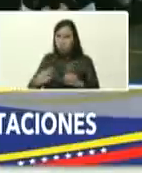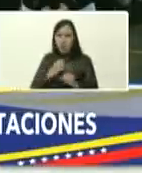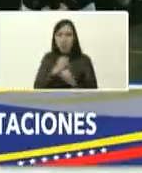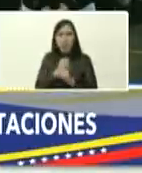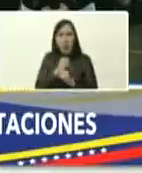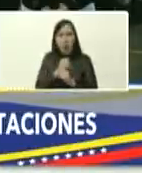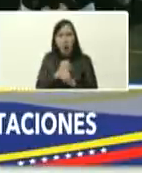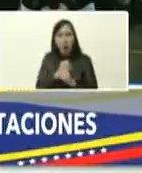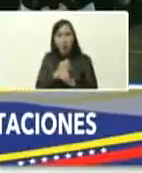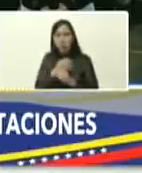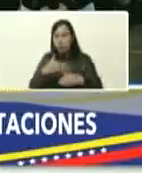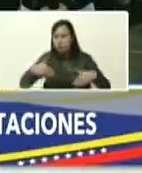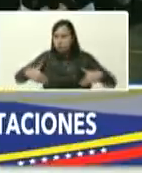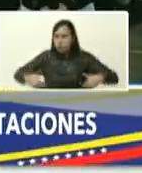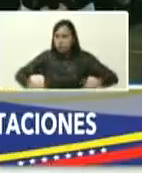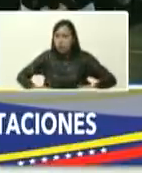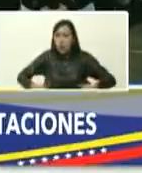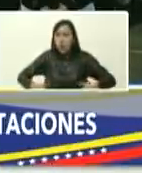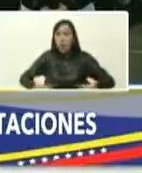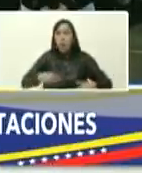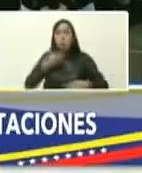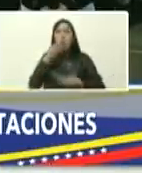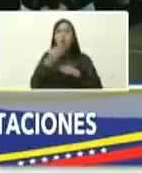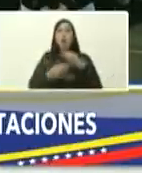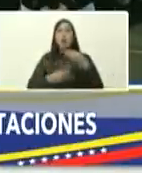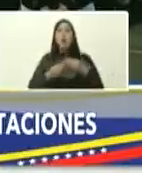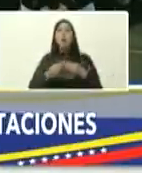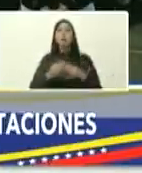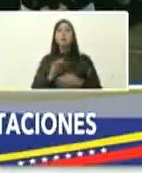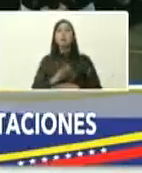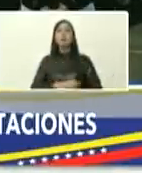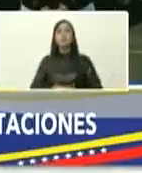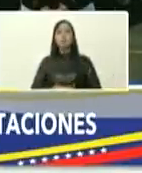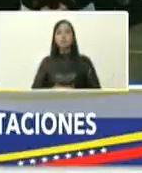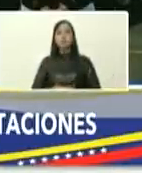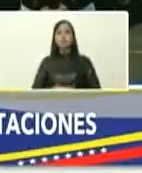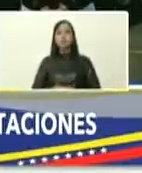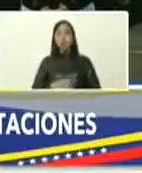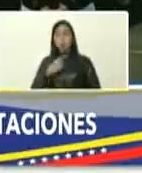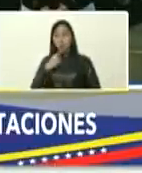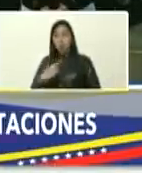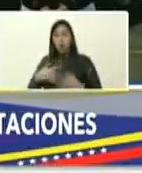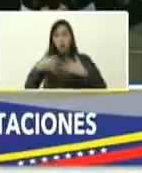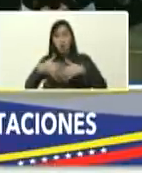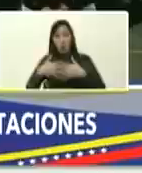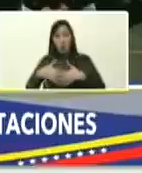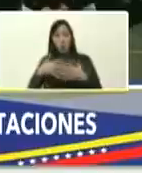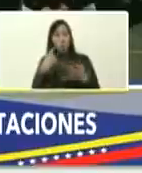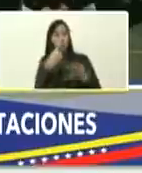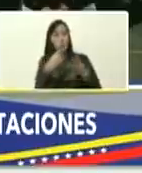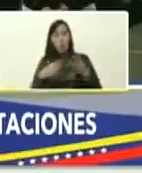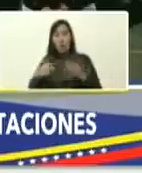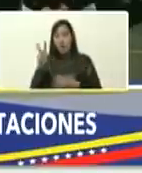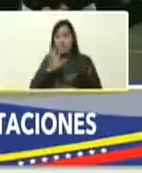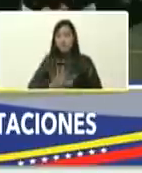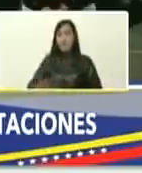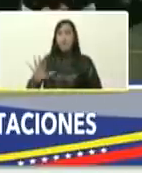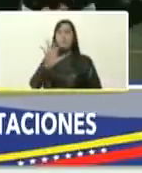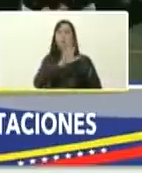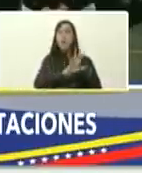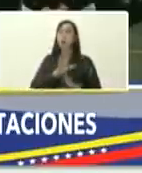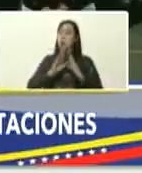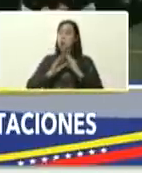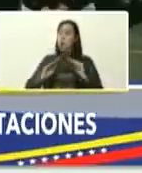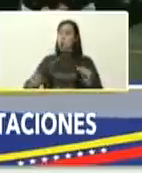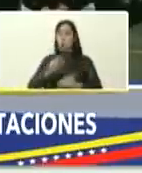el fruto de su esfuerzo. Yo solamente le puedo decir a la pequeña y mediana industria, a toda la industria del país, a todos